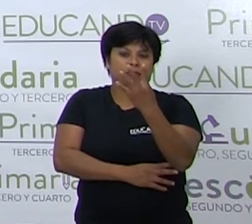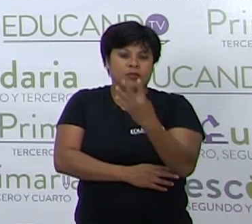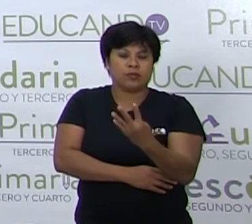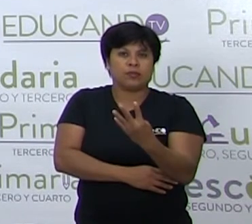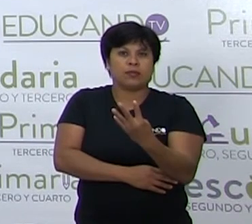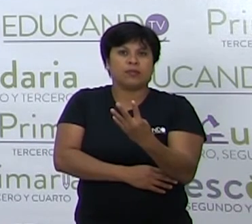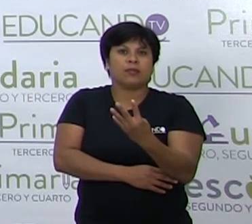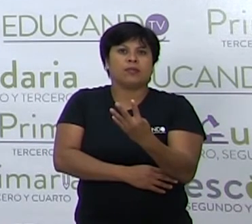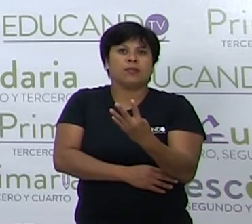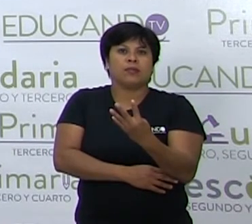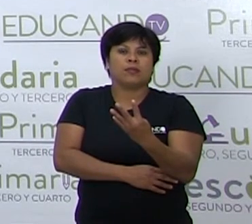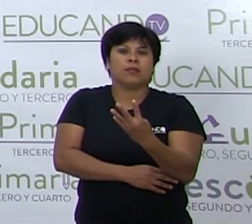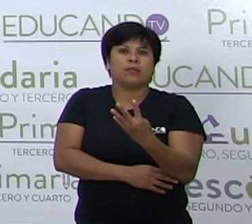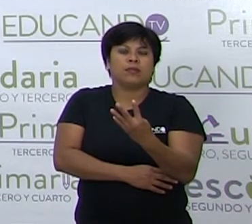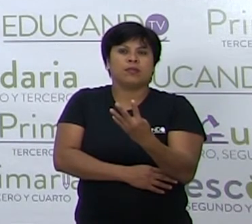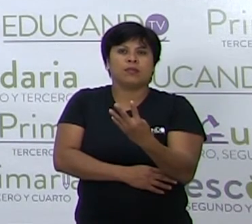4,